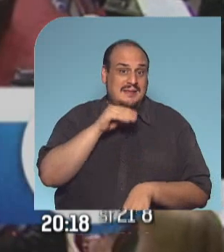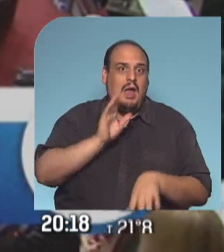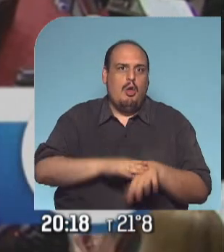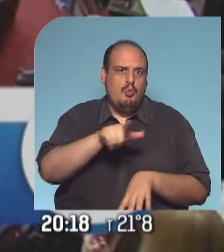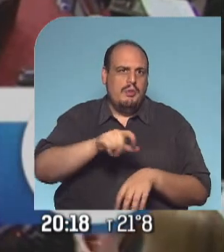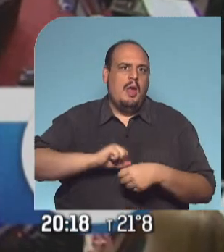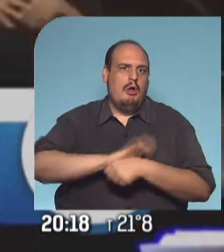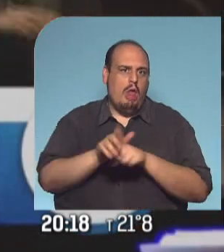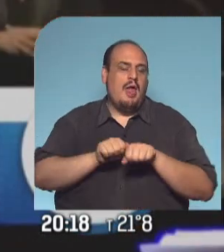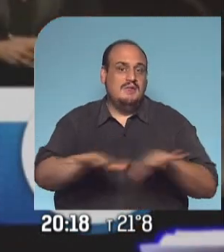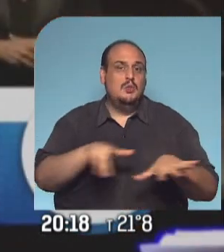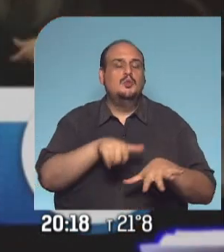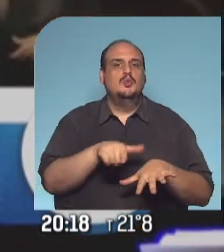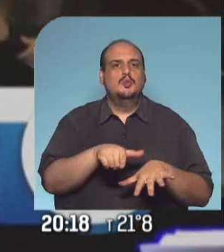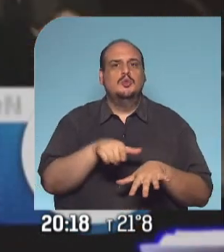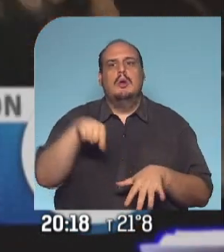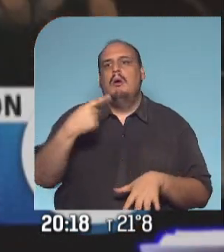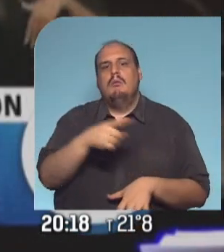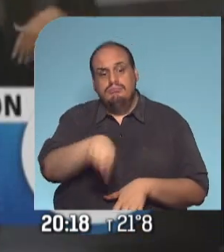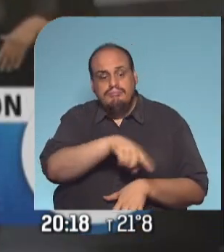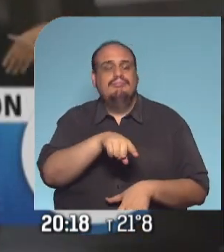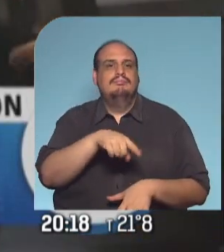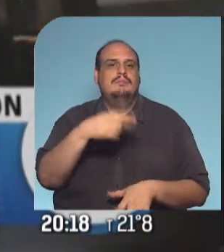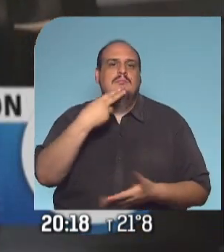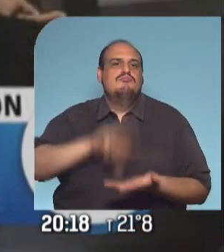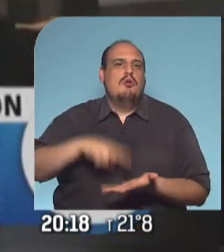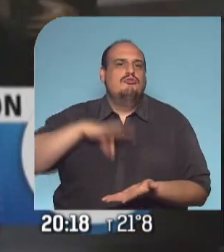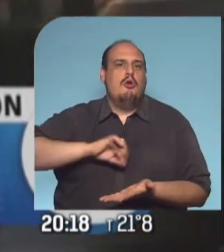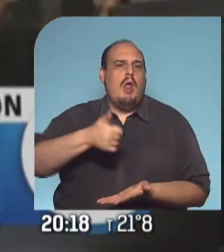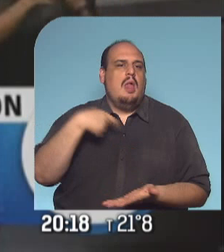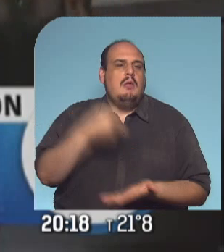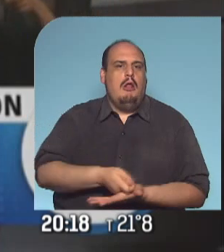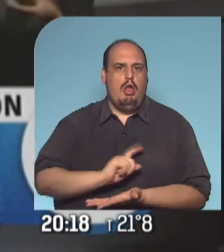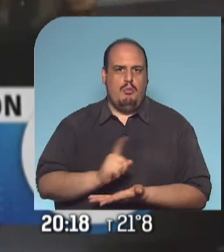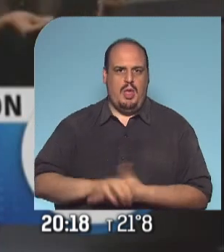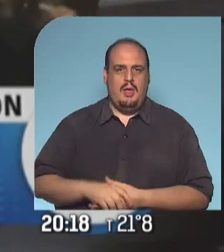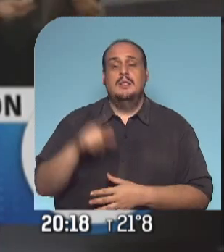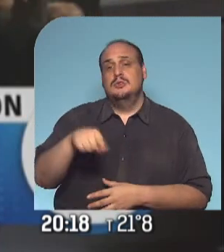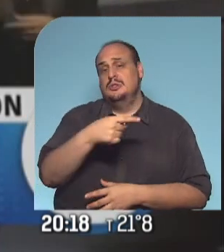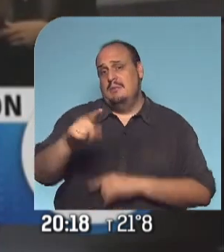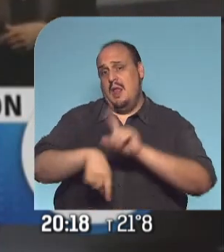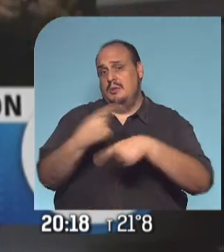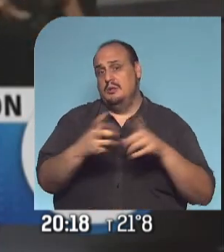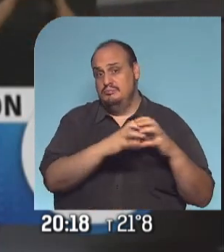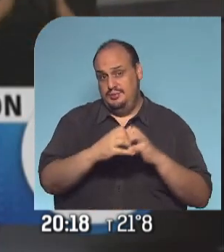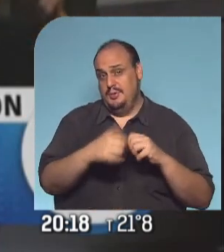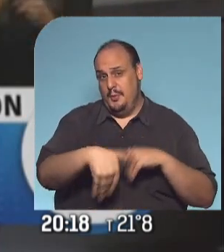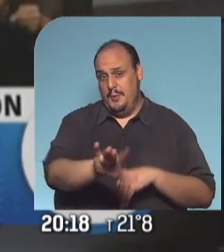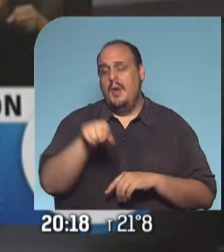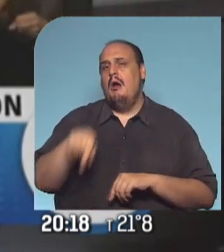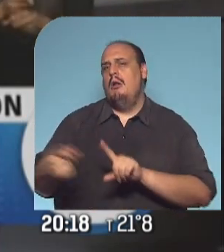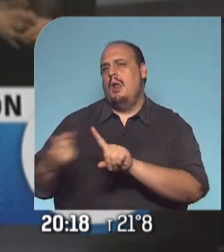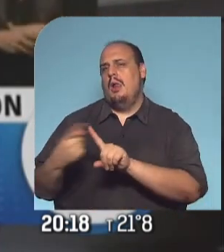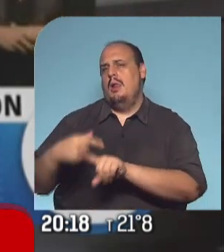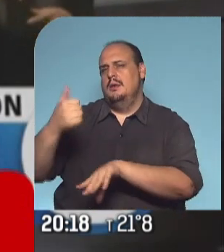del COVID-19, bueno, ellos no van a pagar ganancias hasta esta fecha. Esto va a ser tratado la próxima semana, pero vamos a tomar contacto